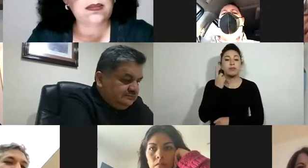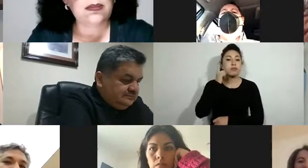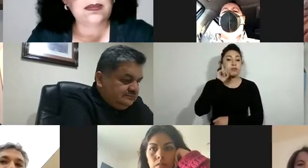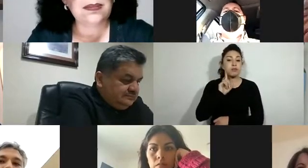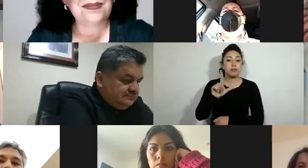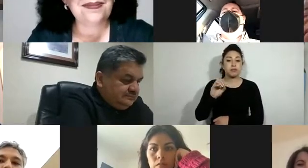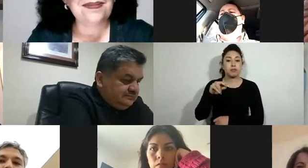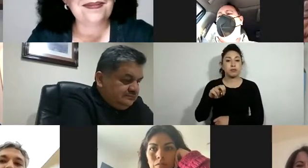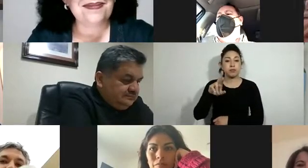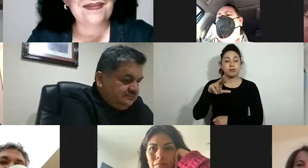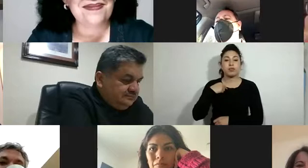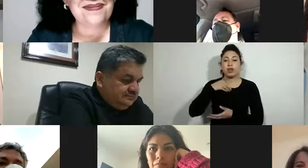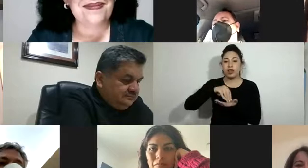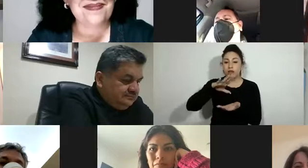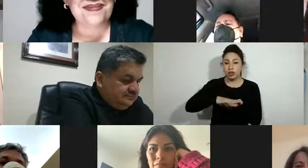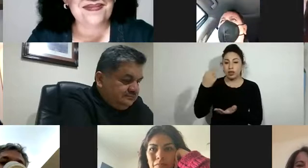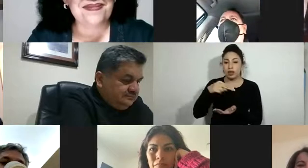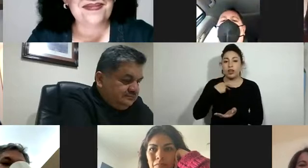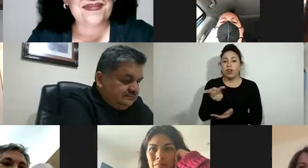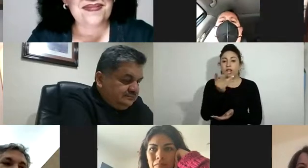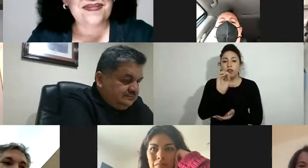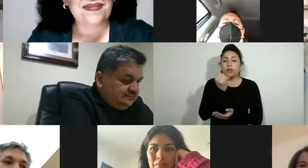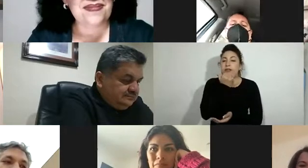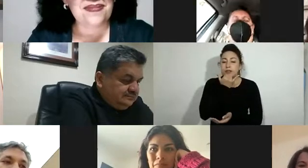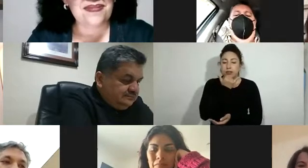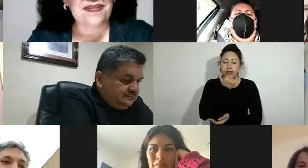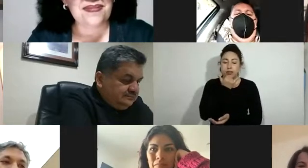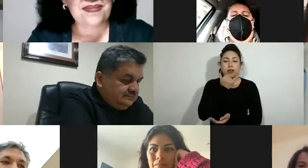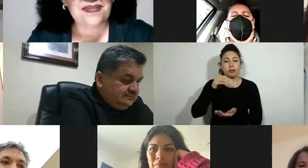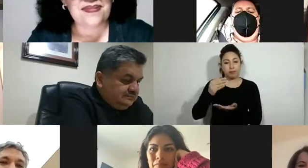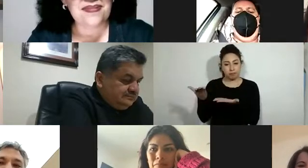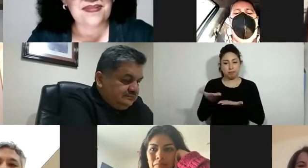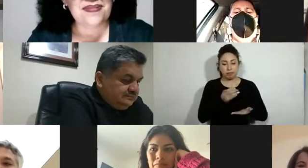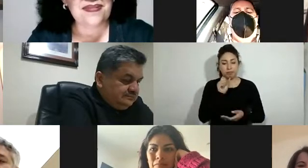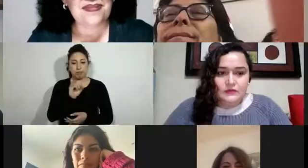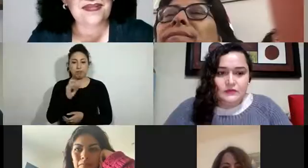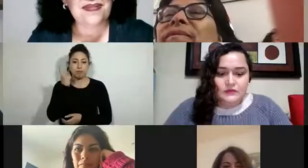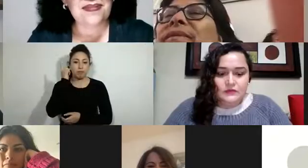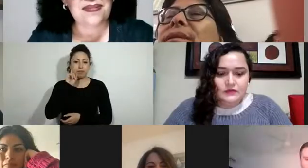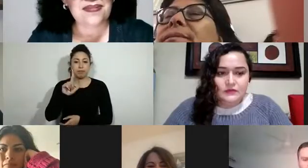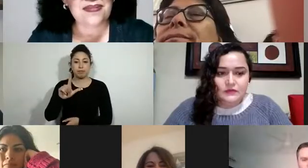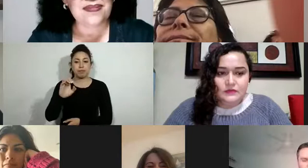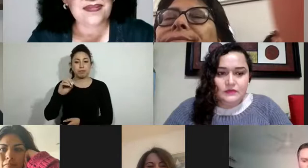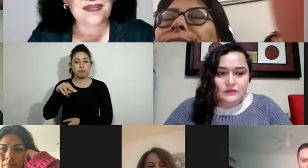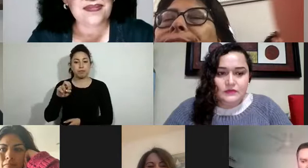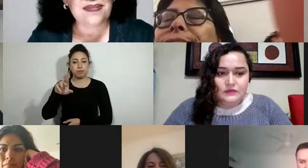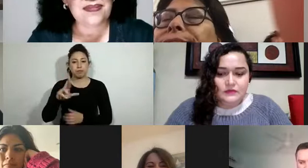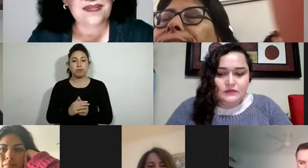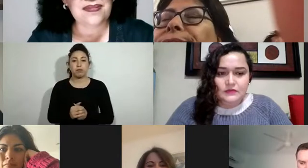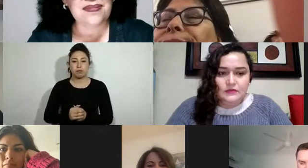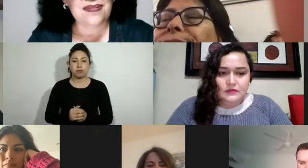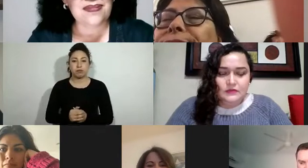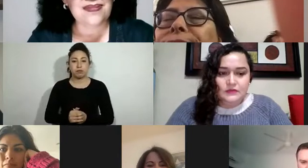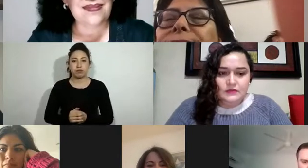la anoté, ¿no? Leonor Gómez Otegui, presente. Leonor Gómez Otegui, presente, muchas gracias. Conté su asistencia